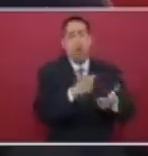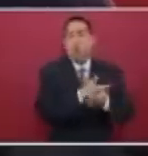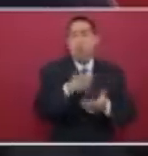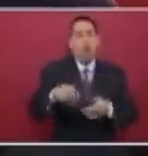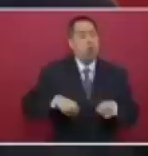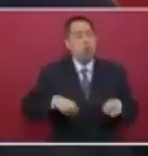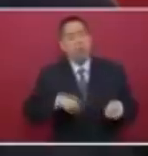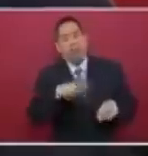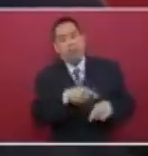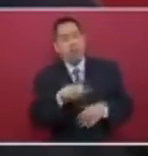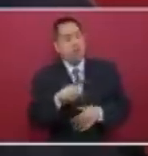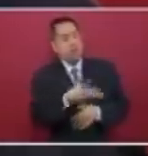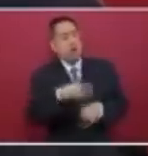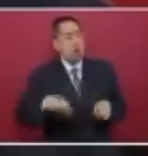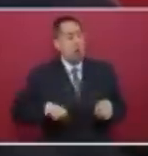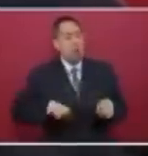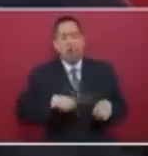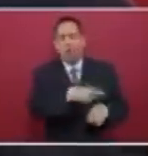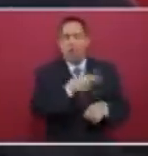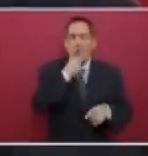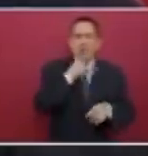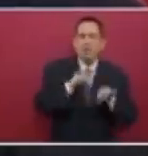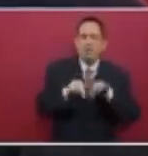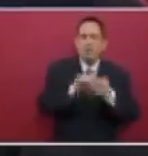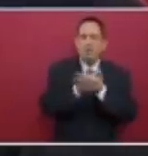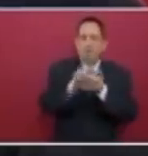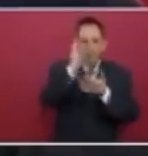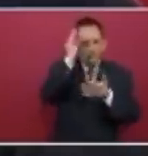echando la culpa al viene viene